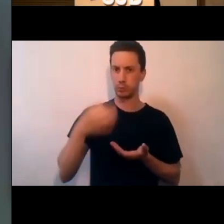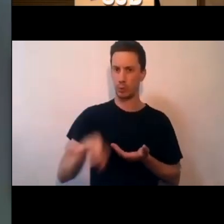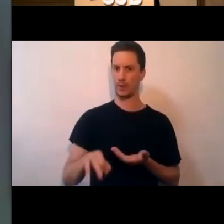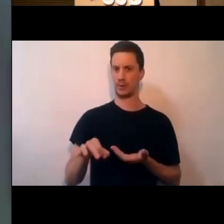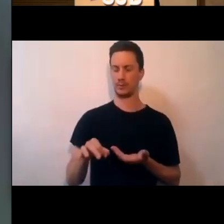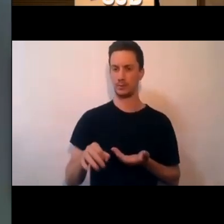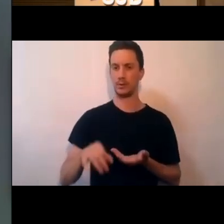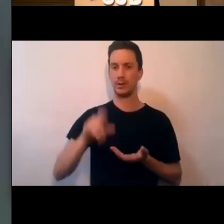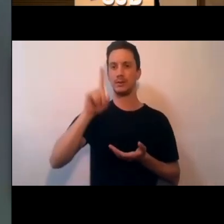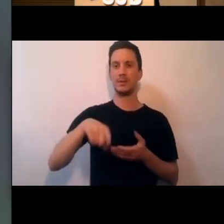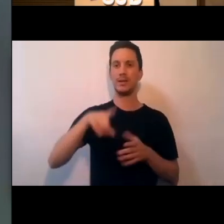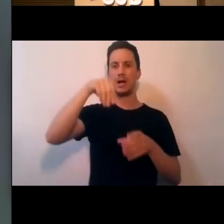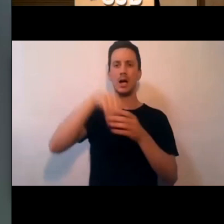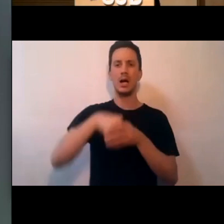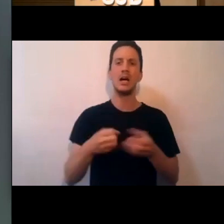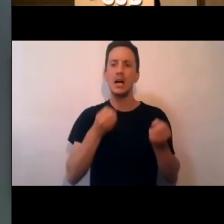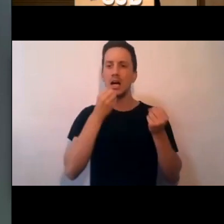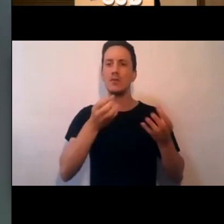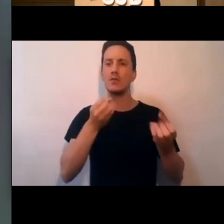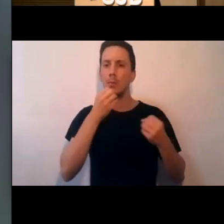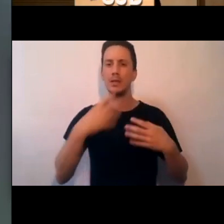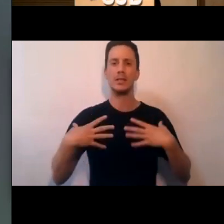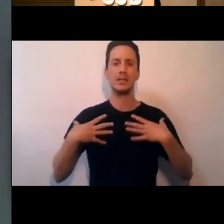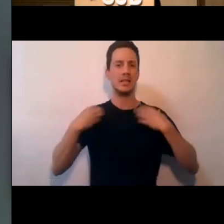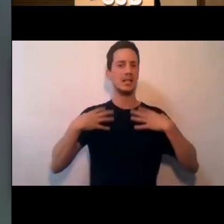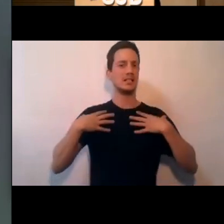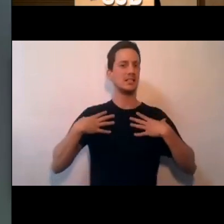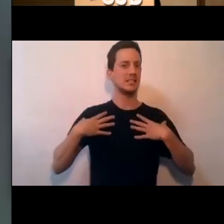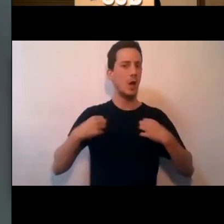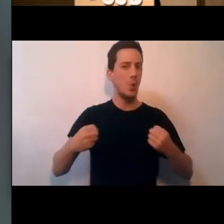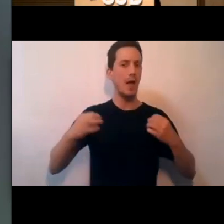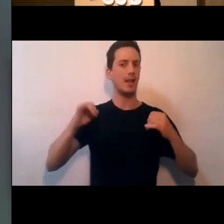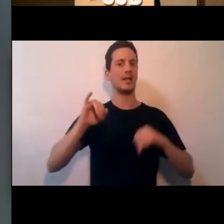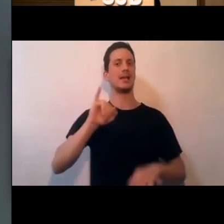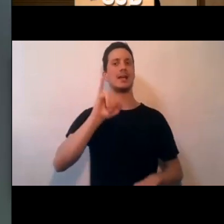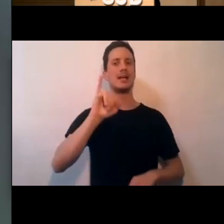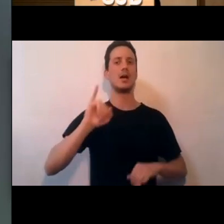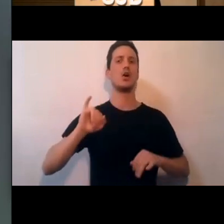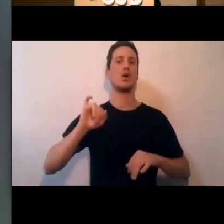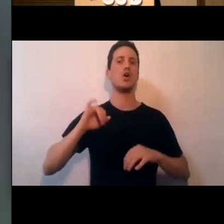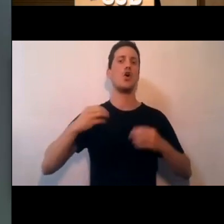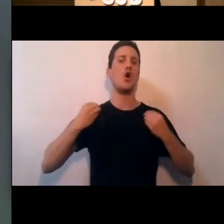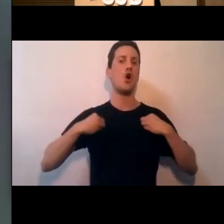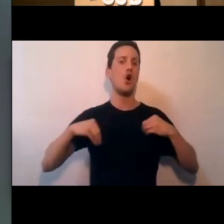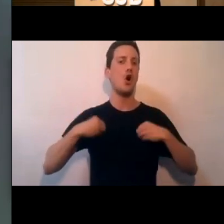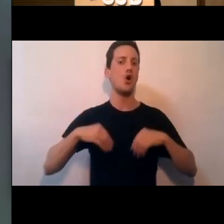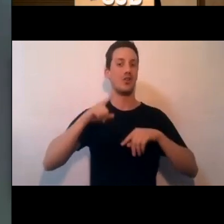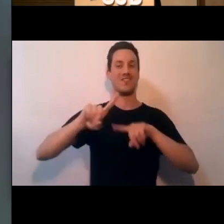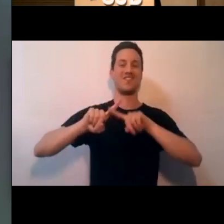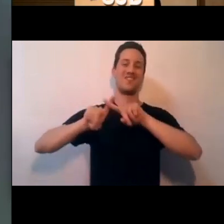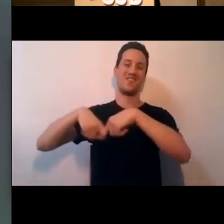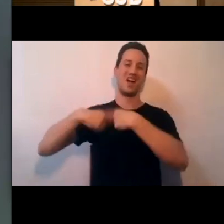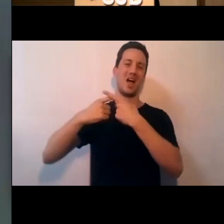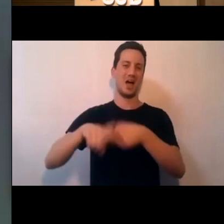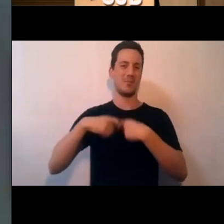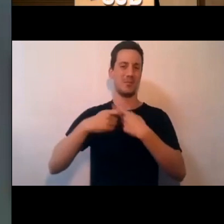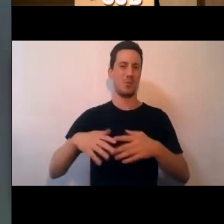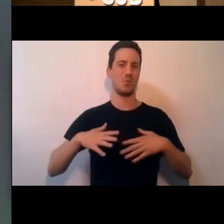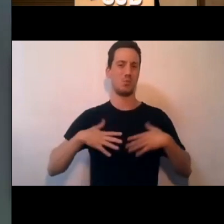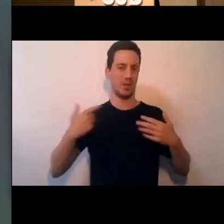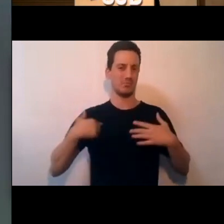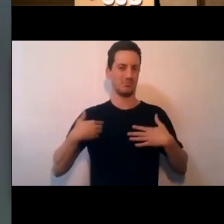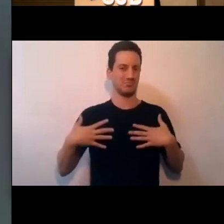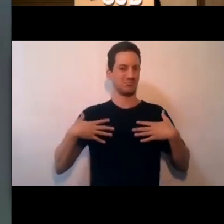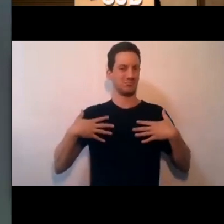encontrar información de ocio saludable para disfrutar toda la familia. Os animamos a través del código QR que podéis ver en la pantalla a